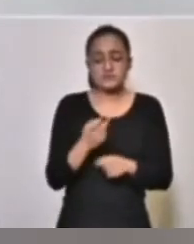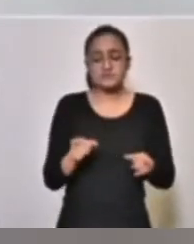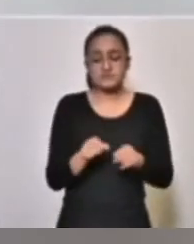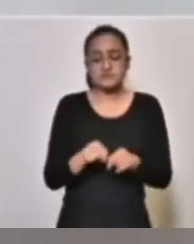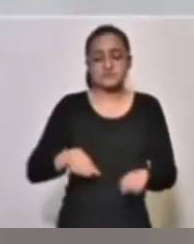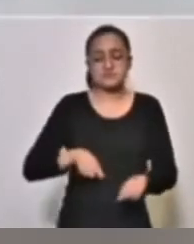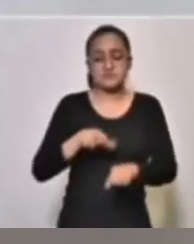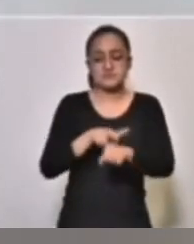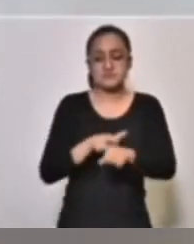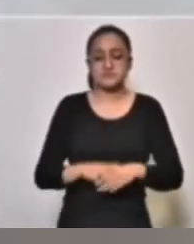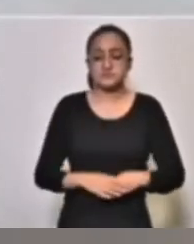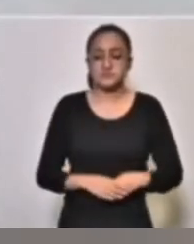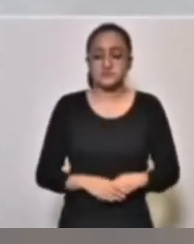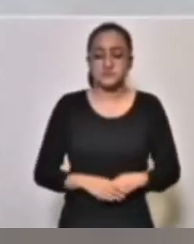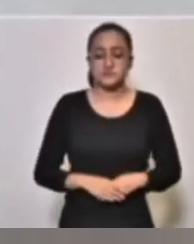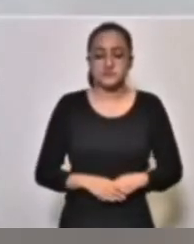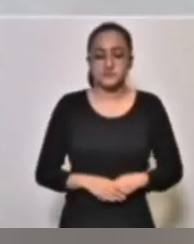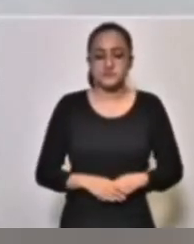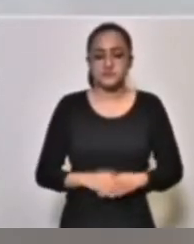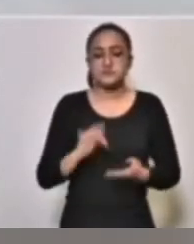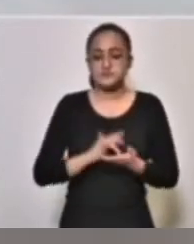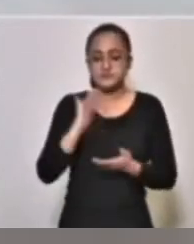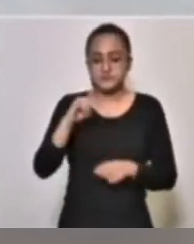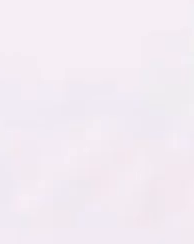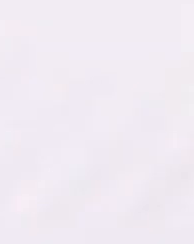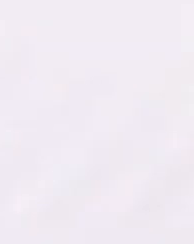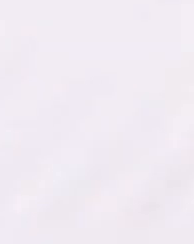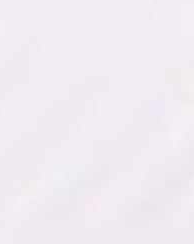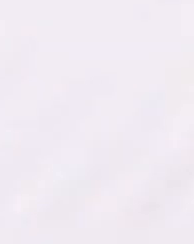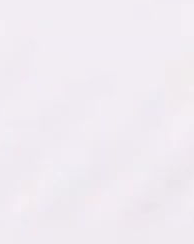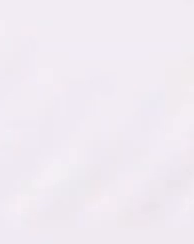horas. ¿Es cuánto, gobernador? Gracias, doctor.